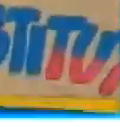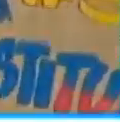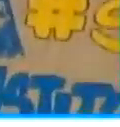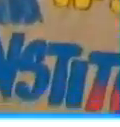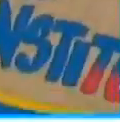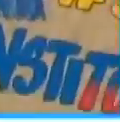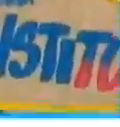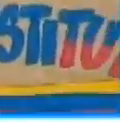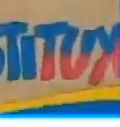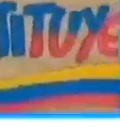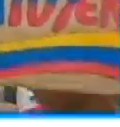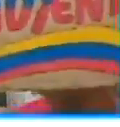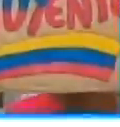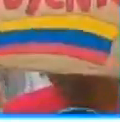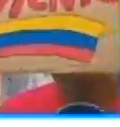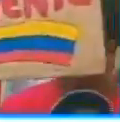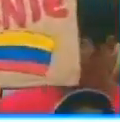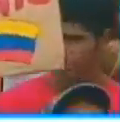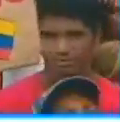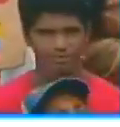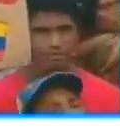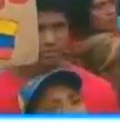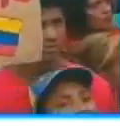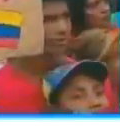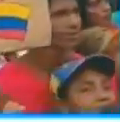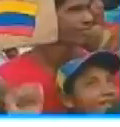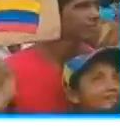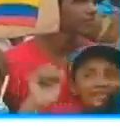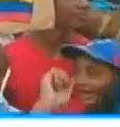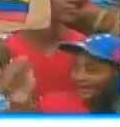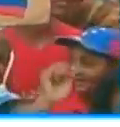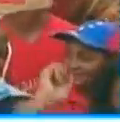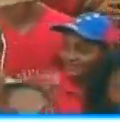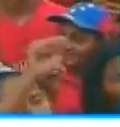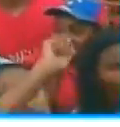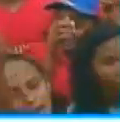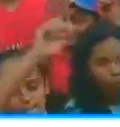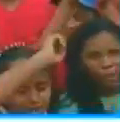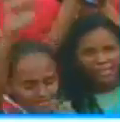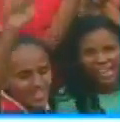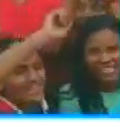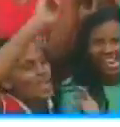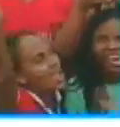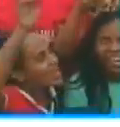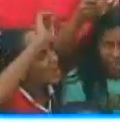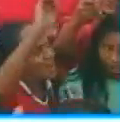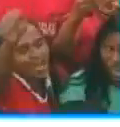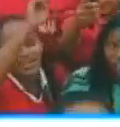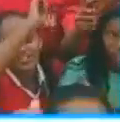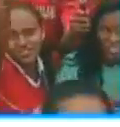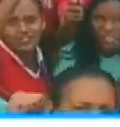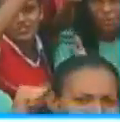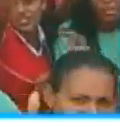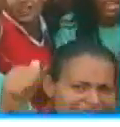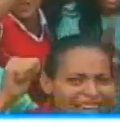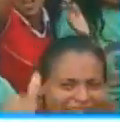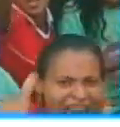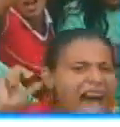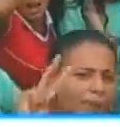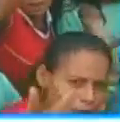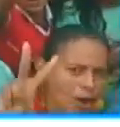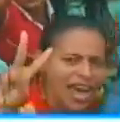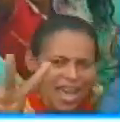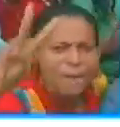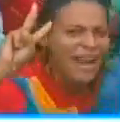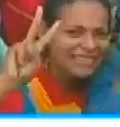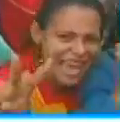gente quiere paz. Y la paz tiene nombre y apellido. La paz en